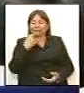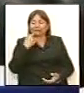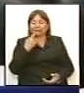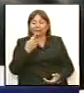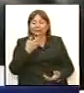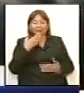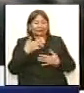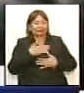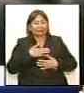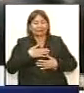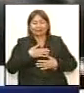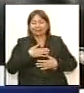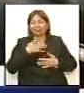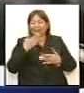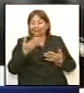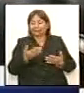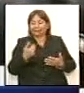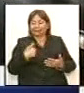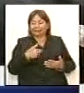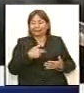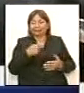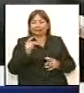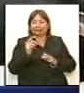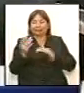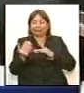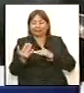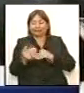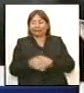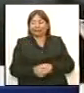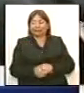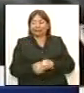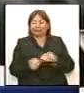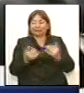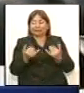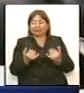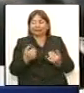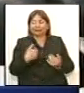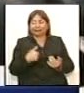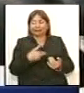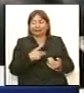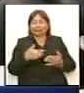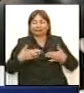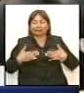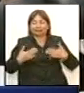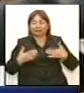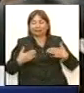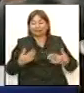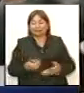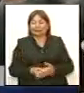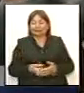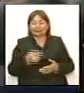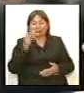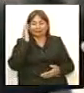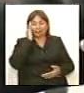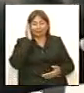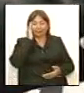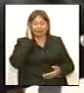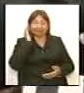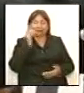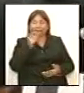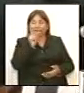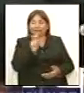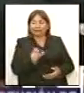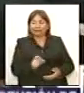tan hermoso, que no lo esperábamos. Ahora nos sentimos felices de saber que hay una